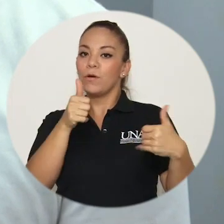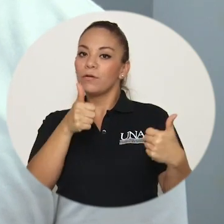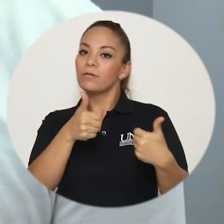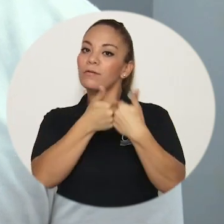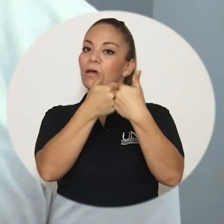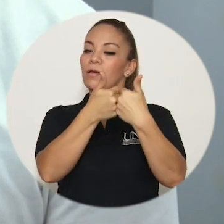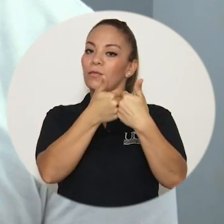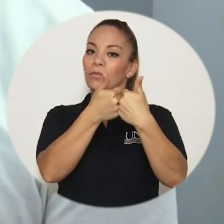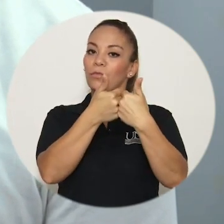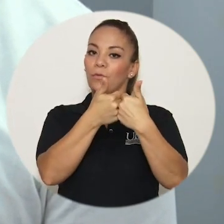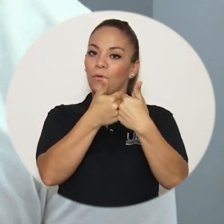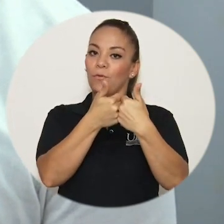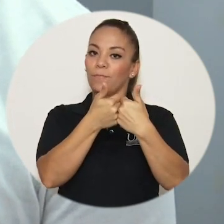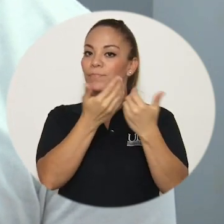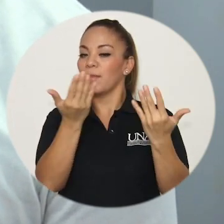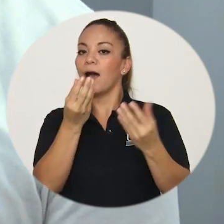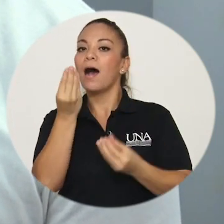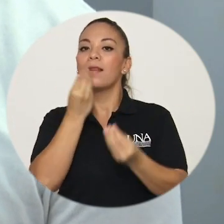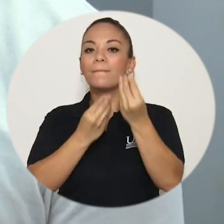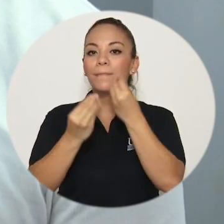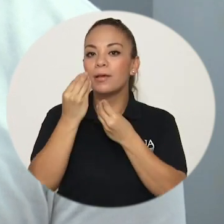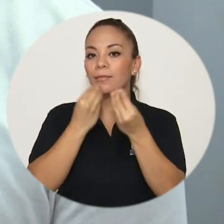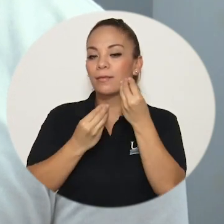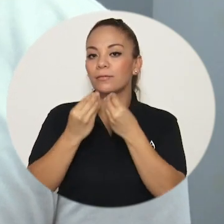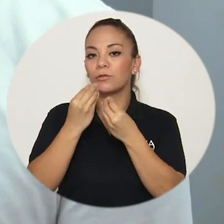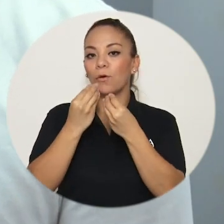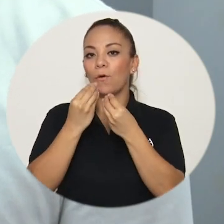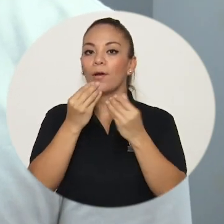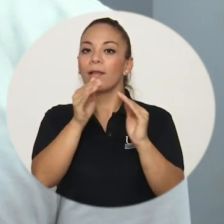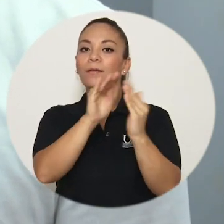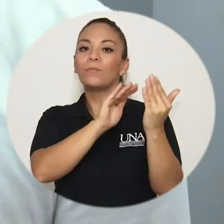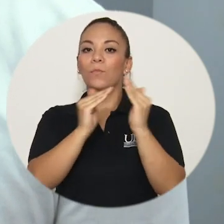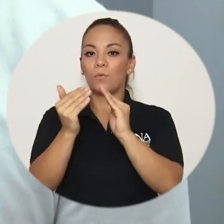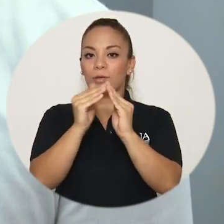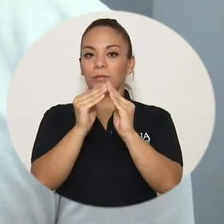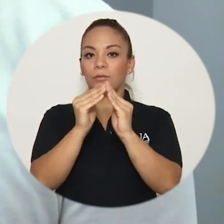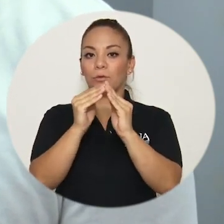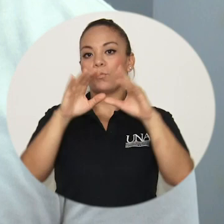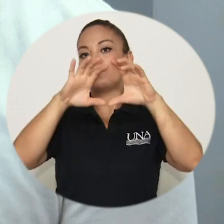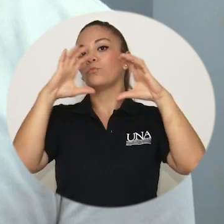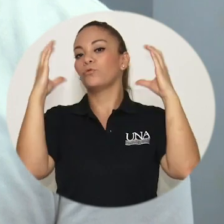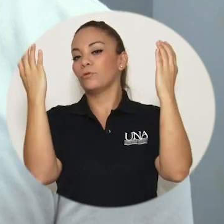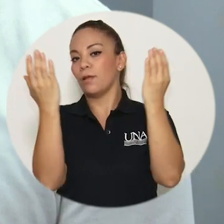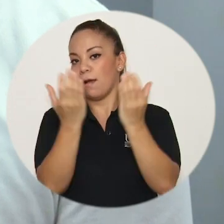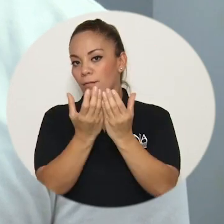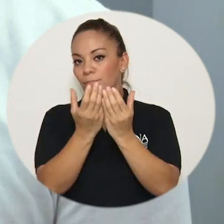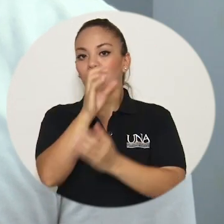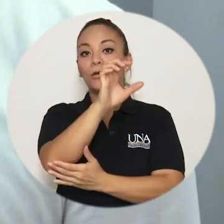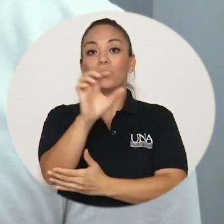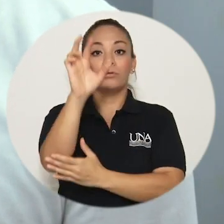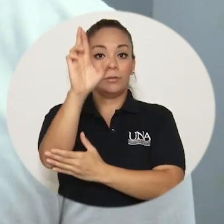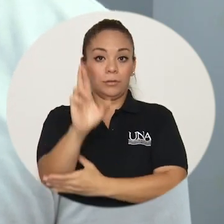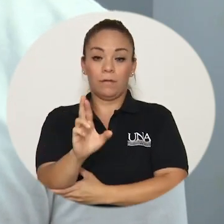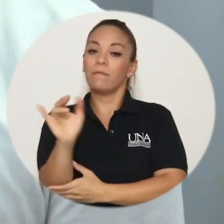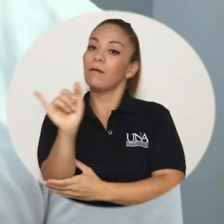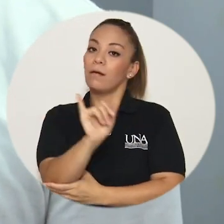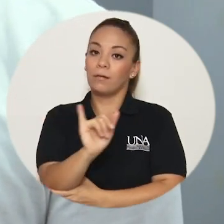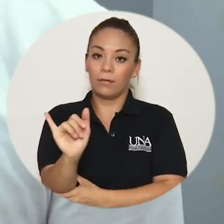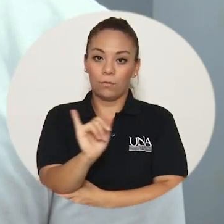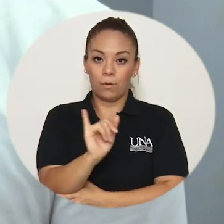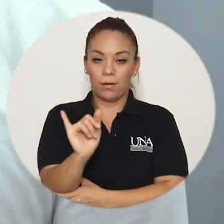reto que representa lo que es la alimentación en una población mundial, y Costa Rica no